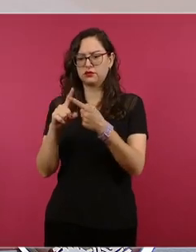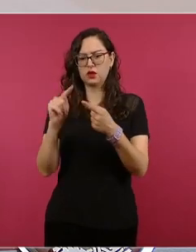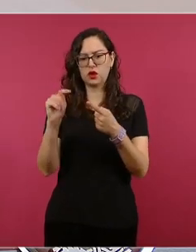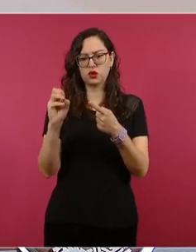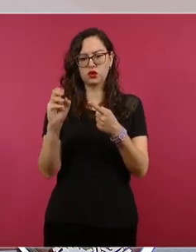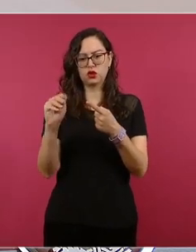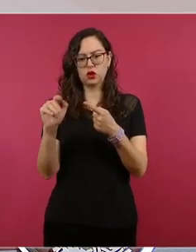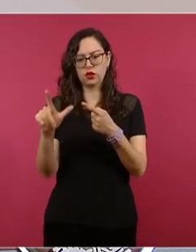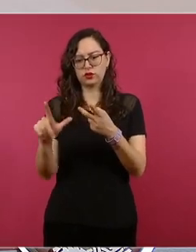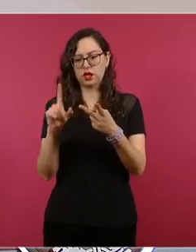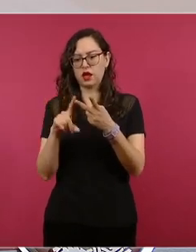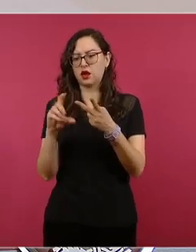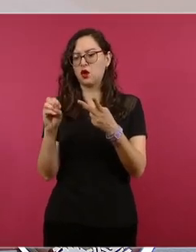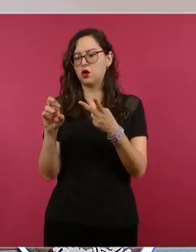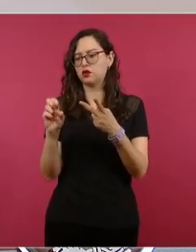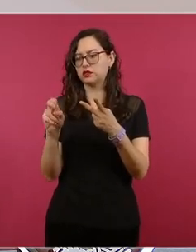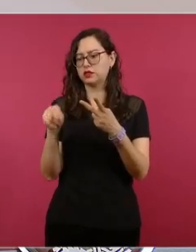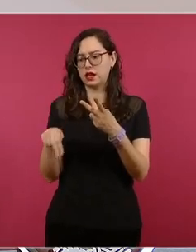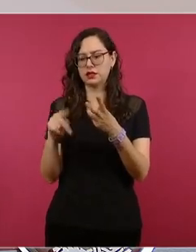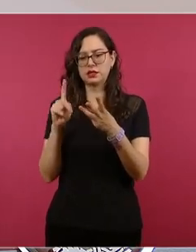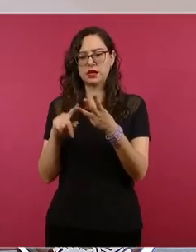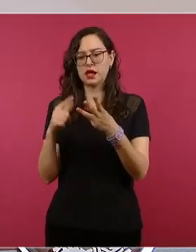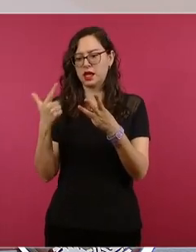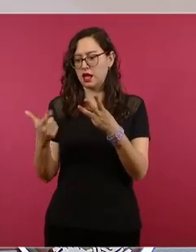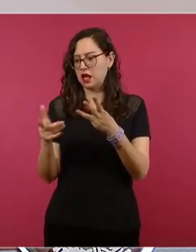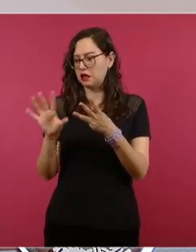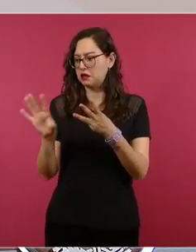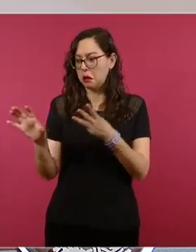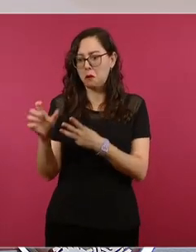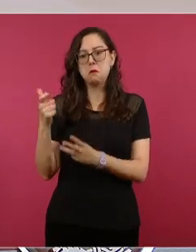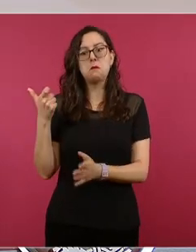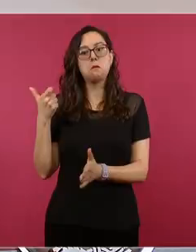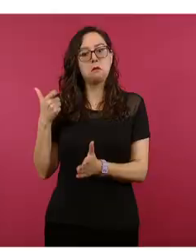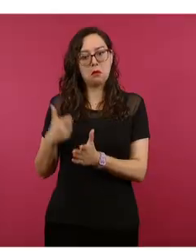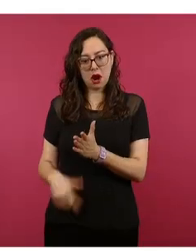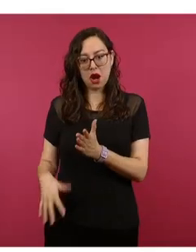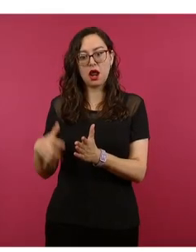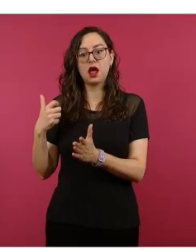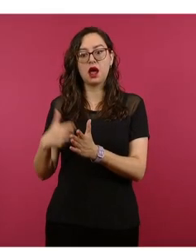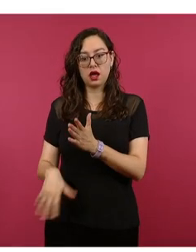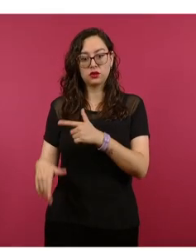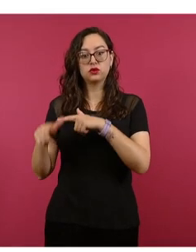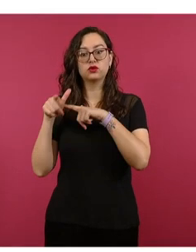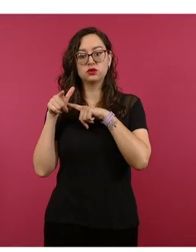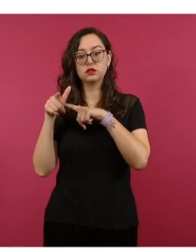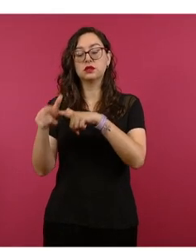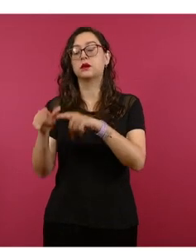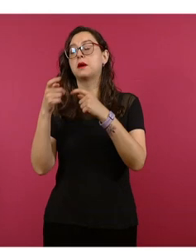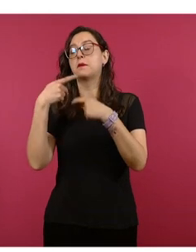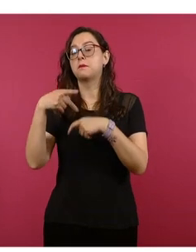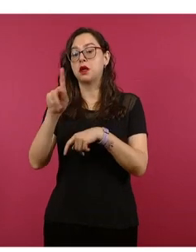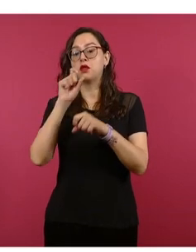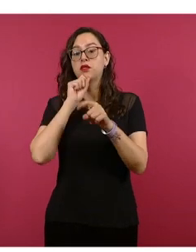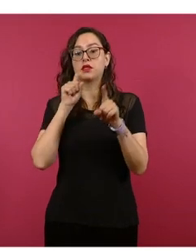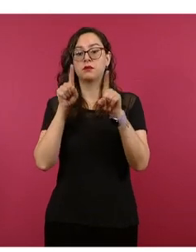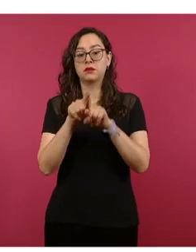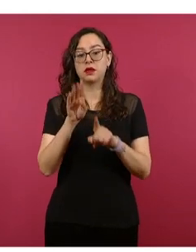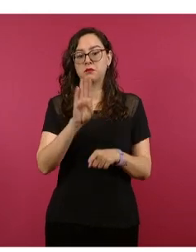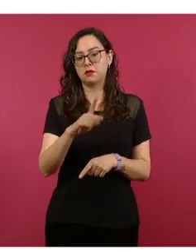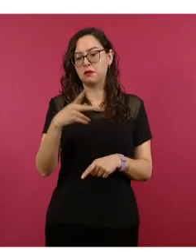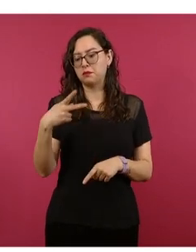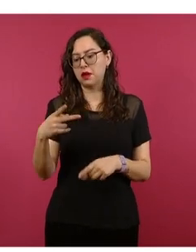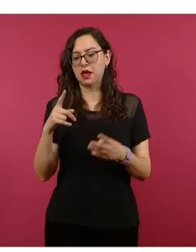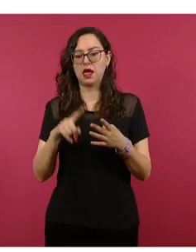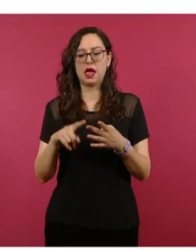y G500 como las aliadas del consumidor, pero no olvidar que también se mueven por ahí BP, ExxonMobil, Valero, entre